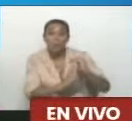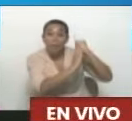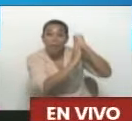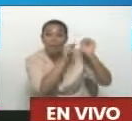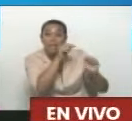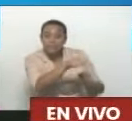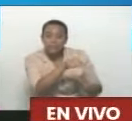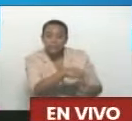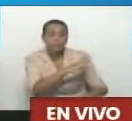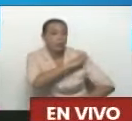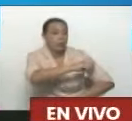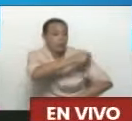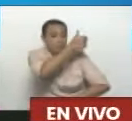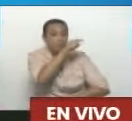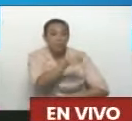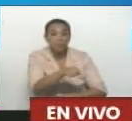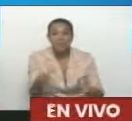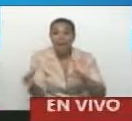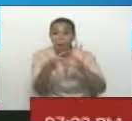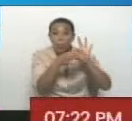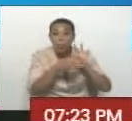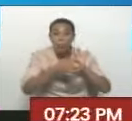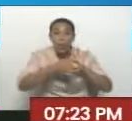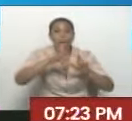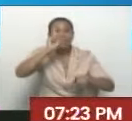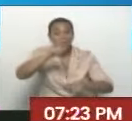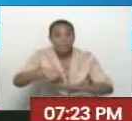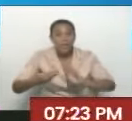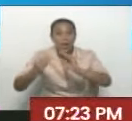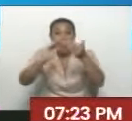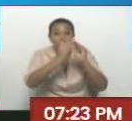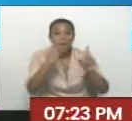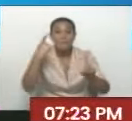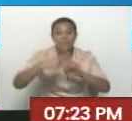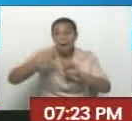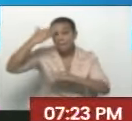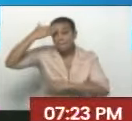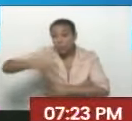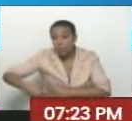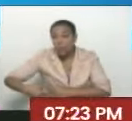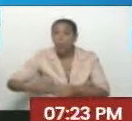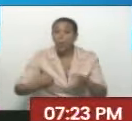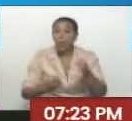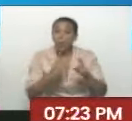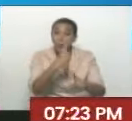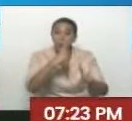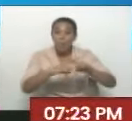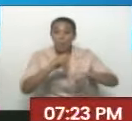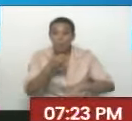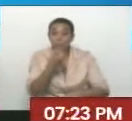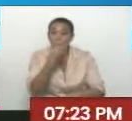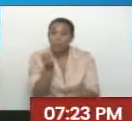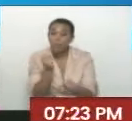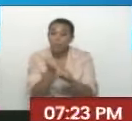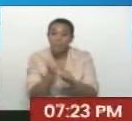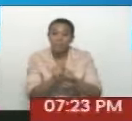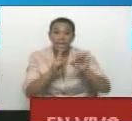mayor y la unión cívico-militar para que el 1x10 lo elevemos